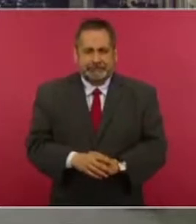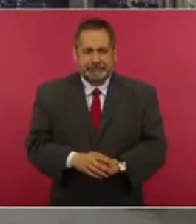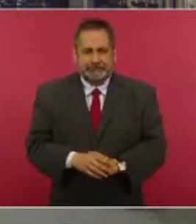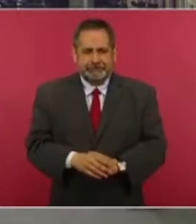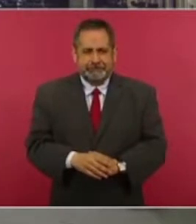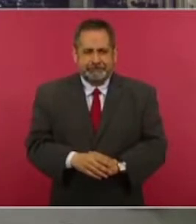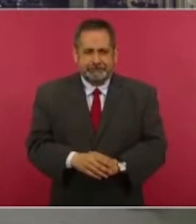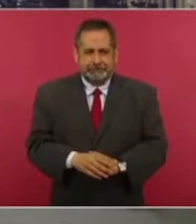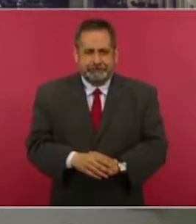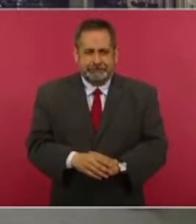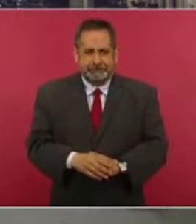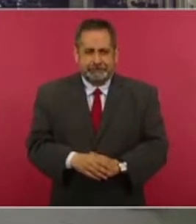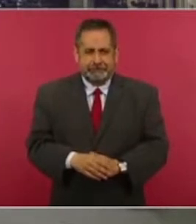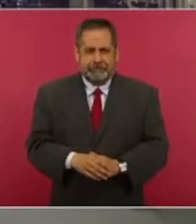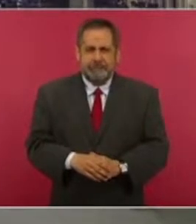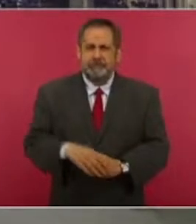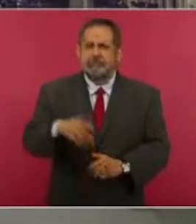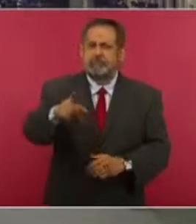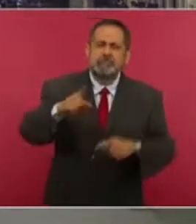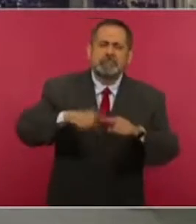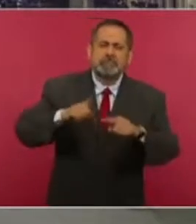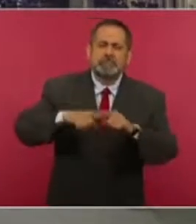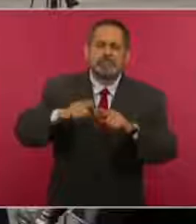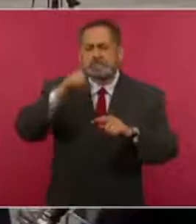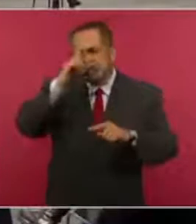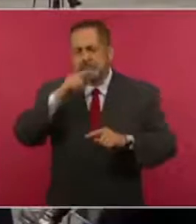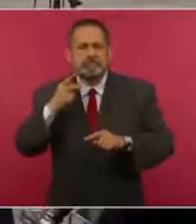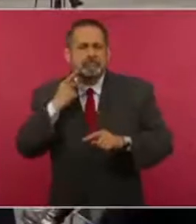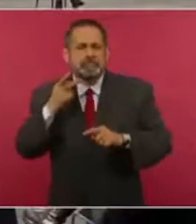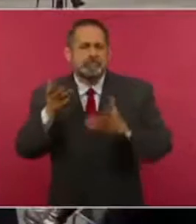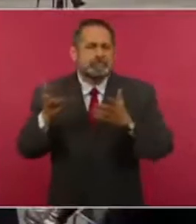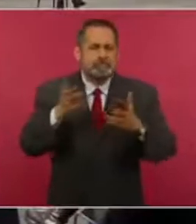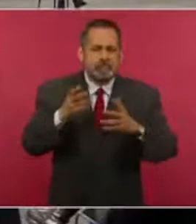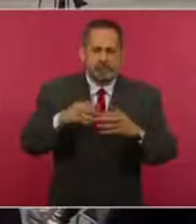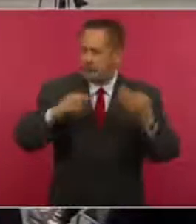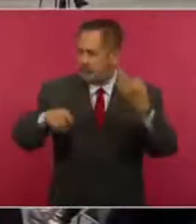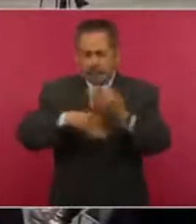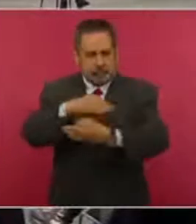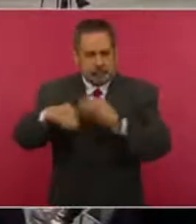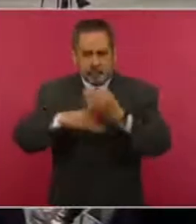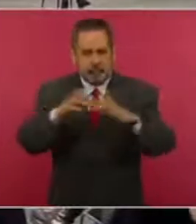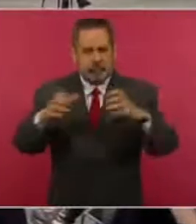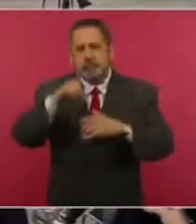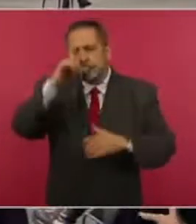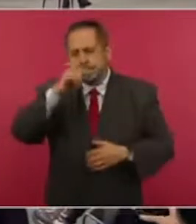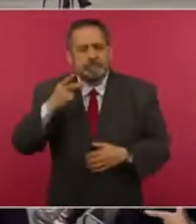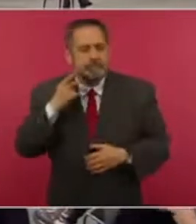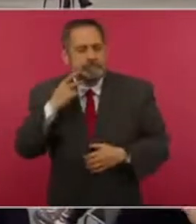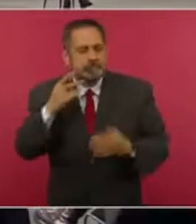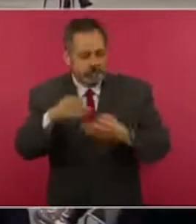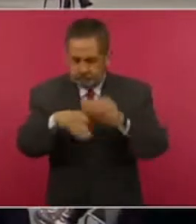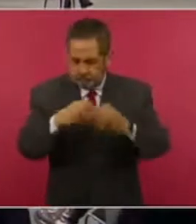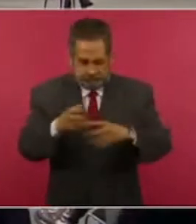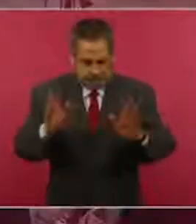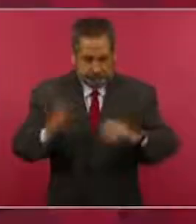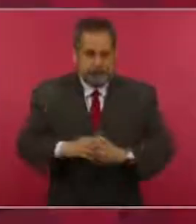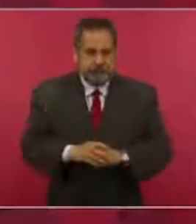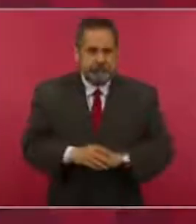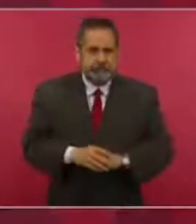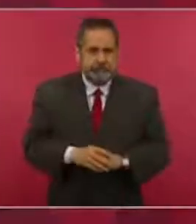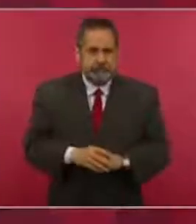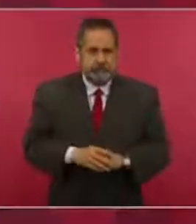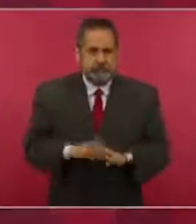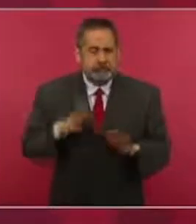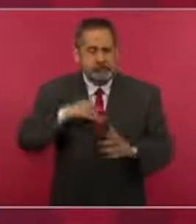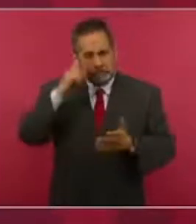¿De quién cree que ha fallado esta política? ¿Por parte de quién? De todos. Y